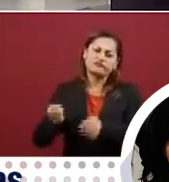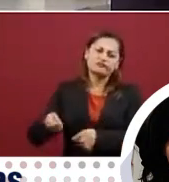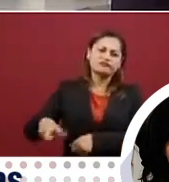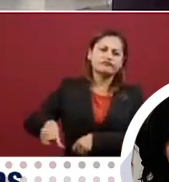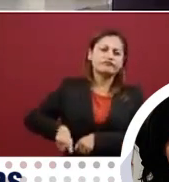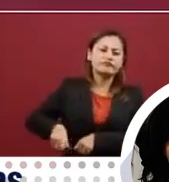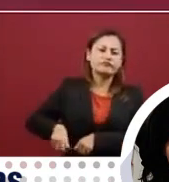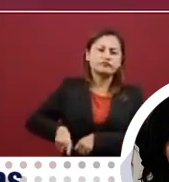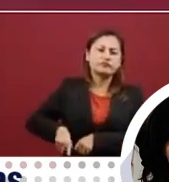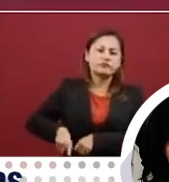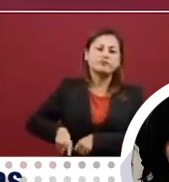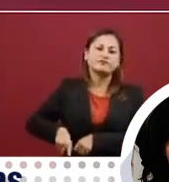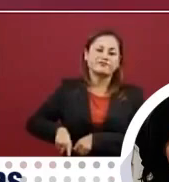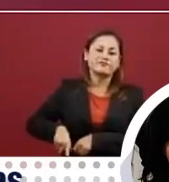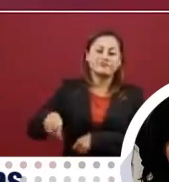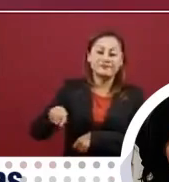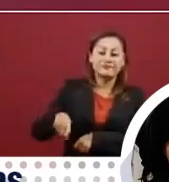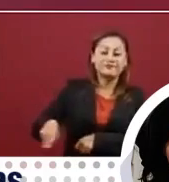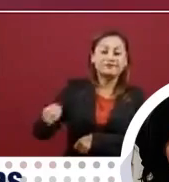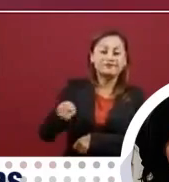sentido, pues al final